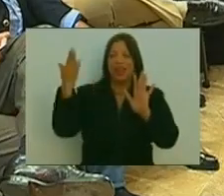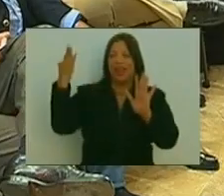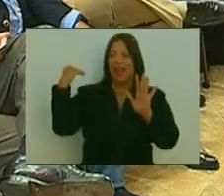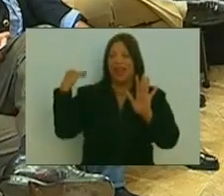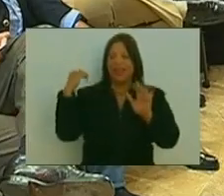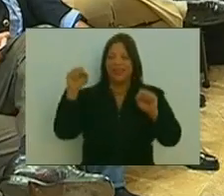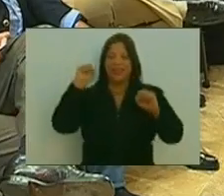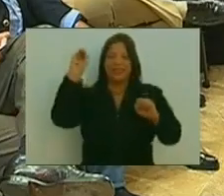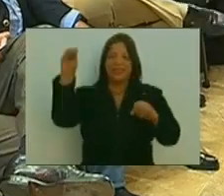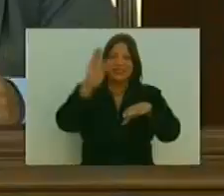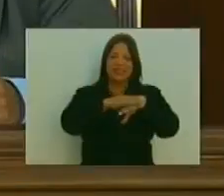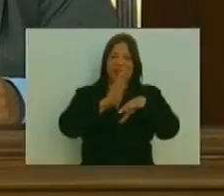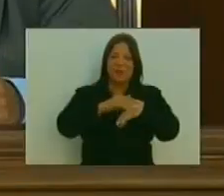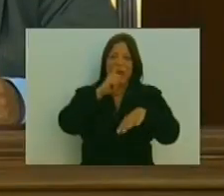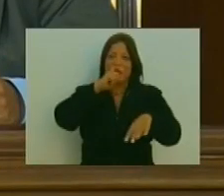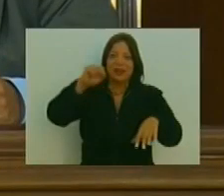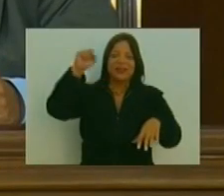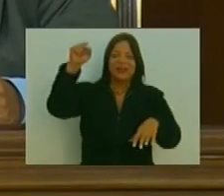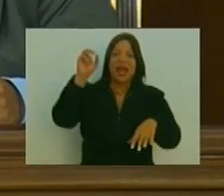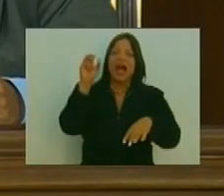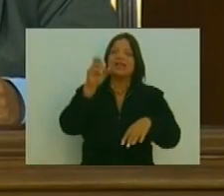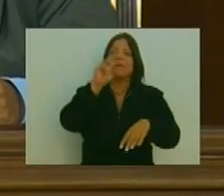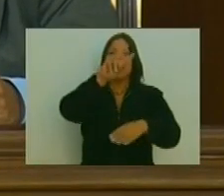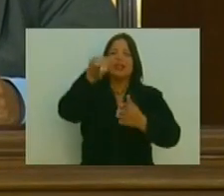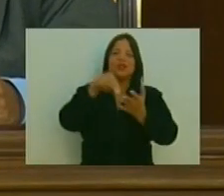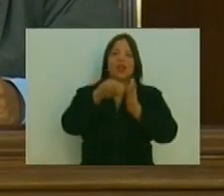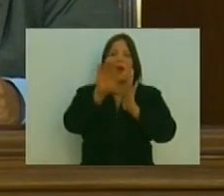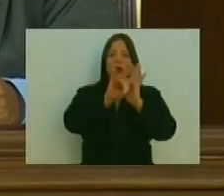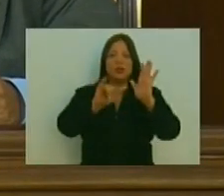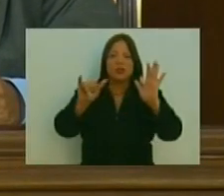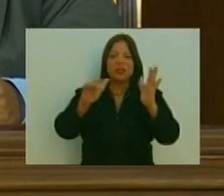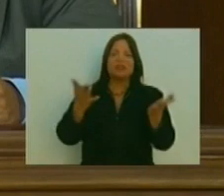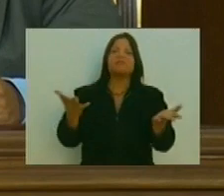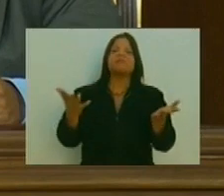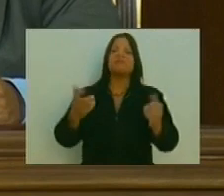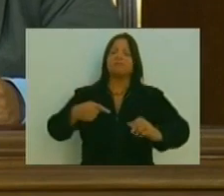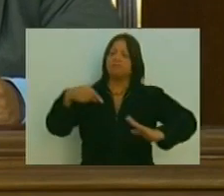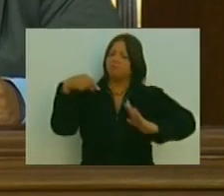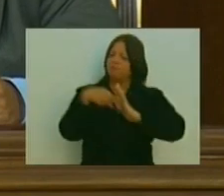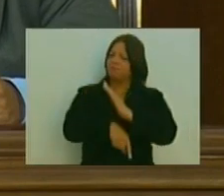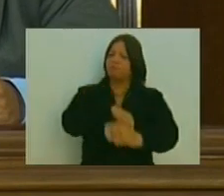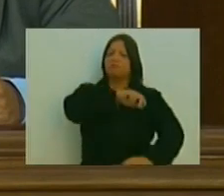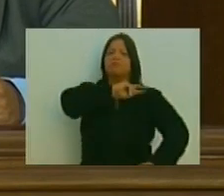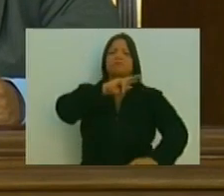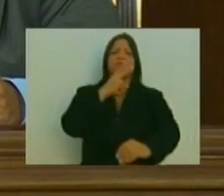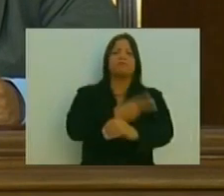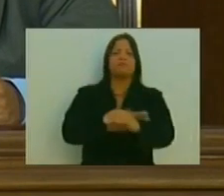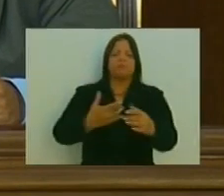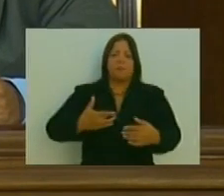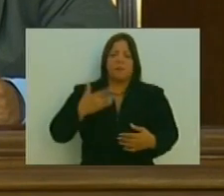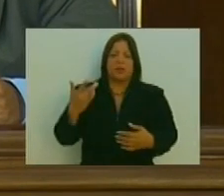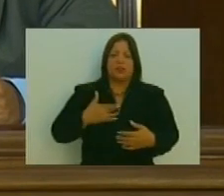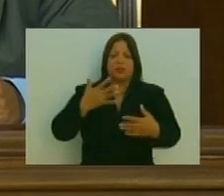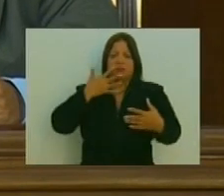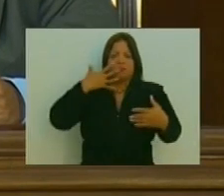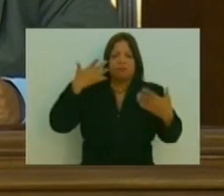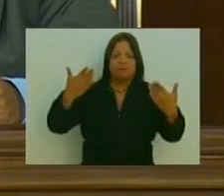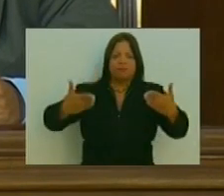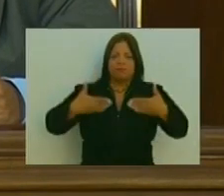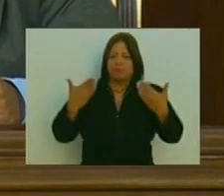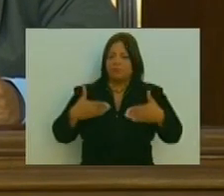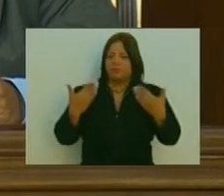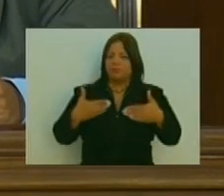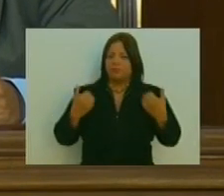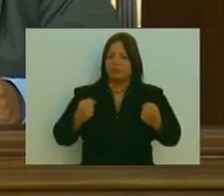presidente Nicolás Maduro a la Asamblea Nacional Constituyente, y por sobre todas las cosas me siento orgulloso de